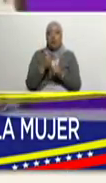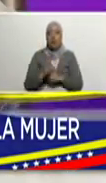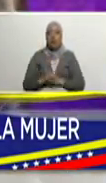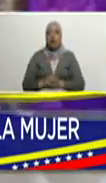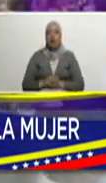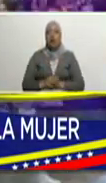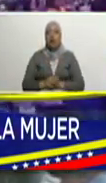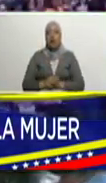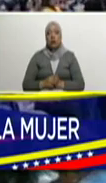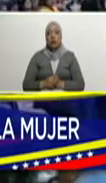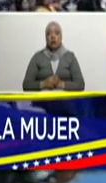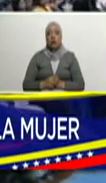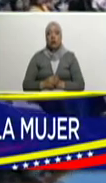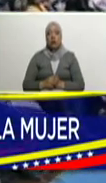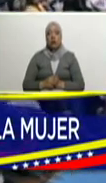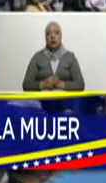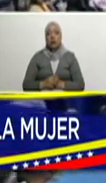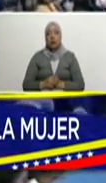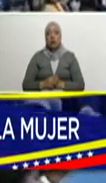Correcto.